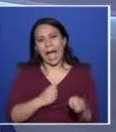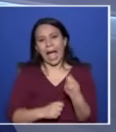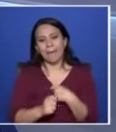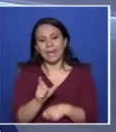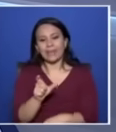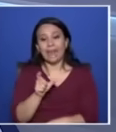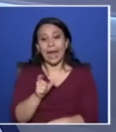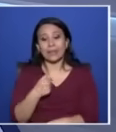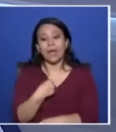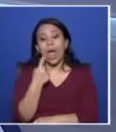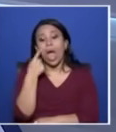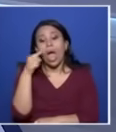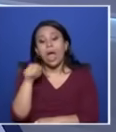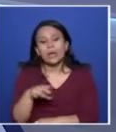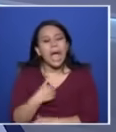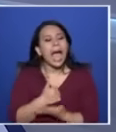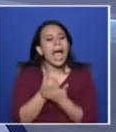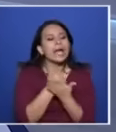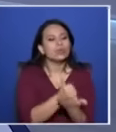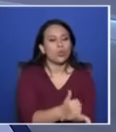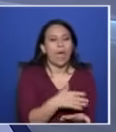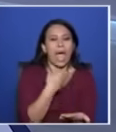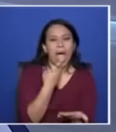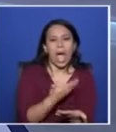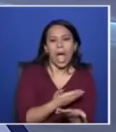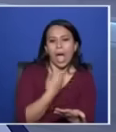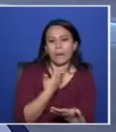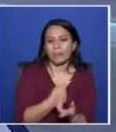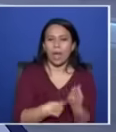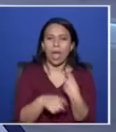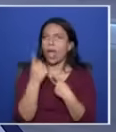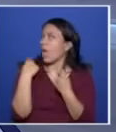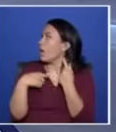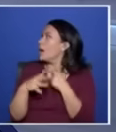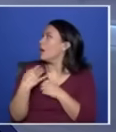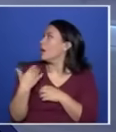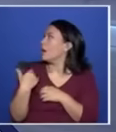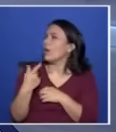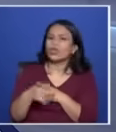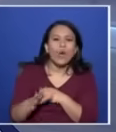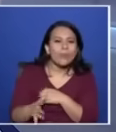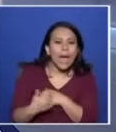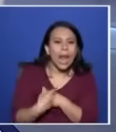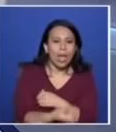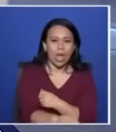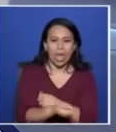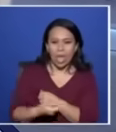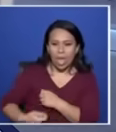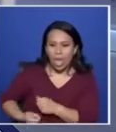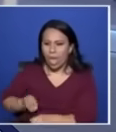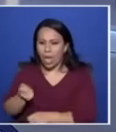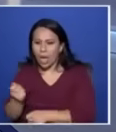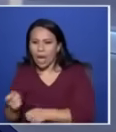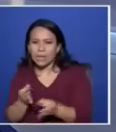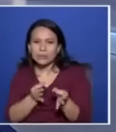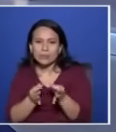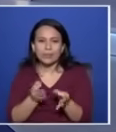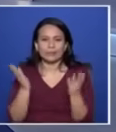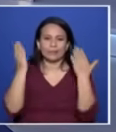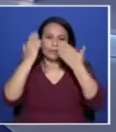Eso es que van, interceptan a las víctimas en el cajero, las marean y les quitan la tarjeta. Se lo explicamos en esta nota.